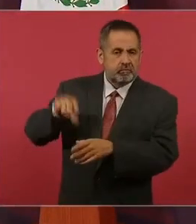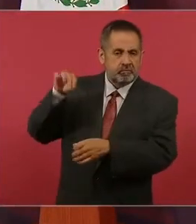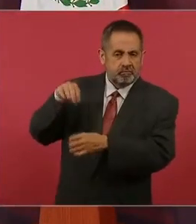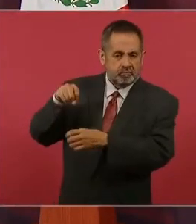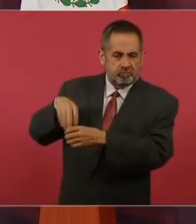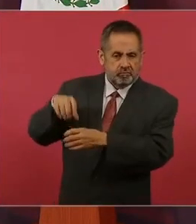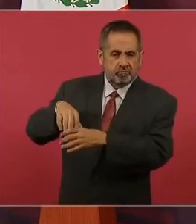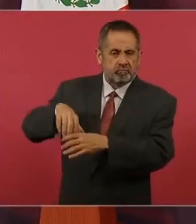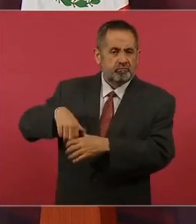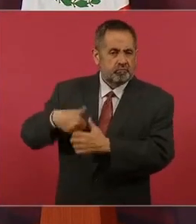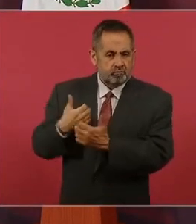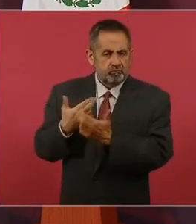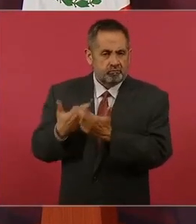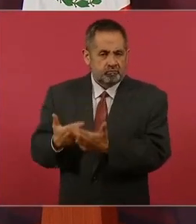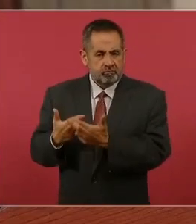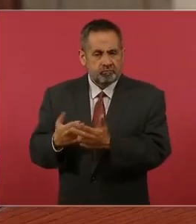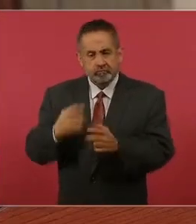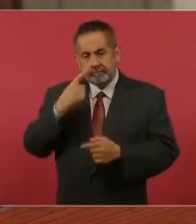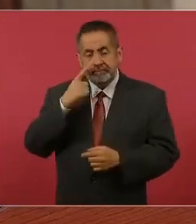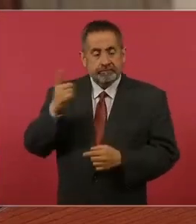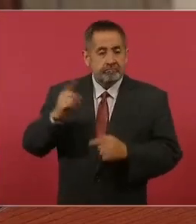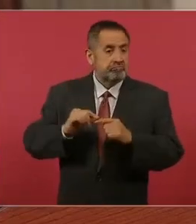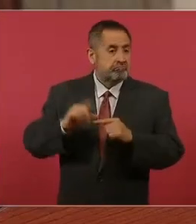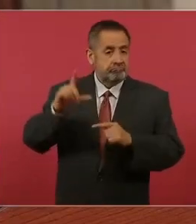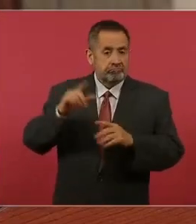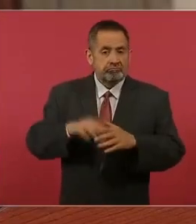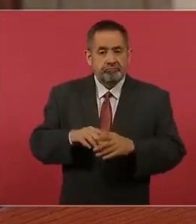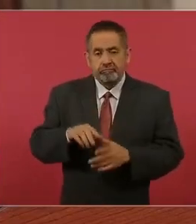han aumentado